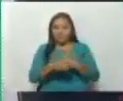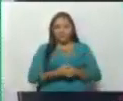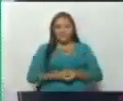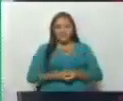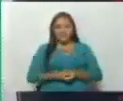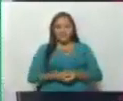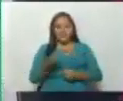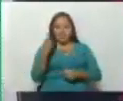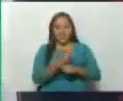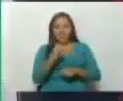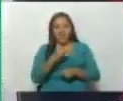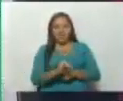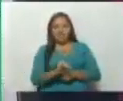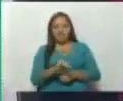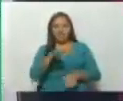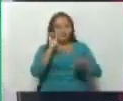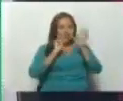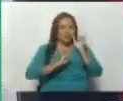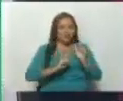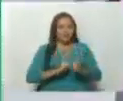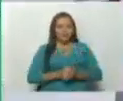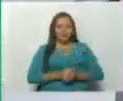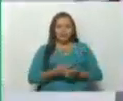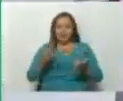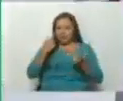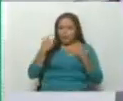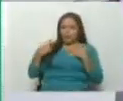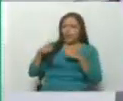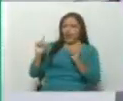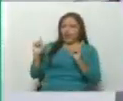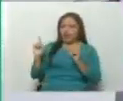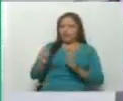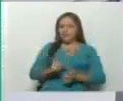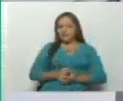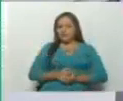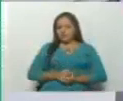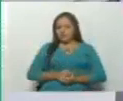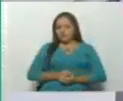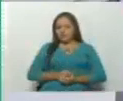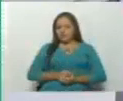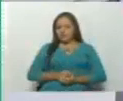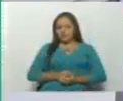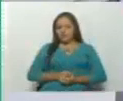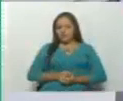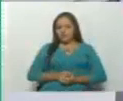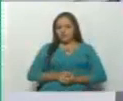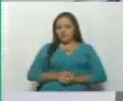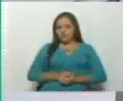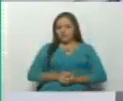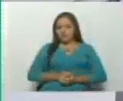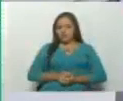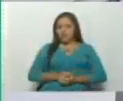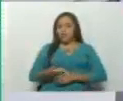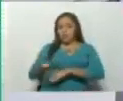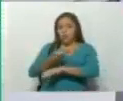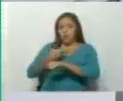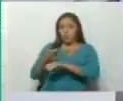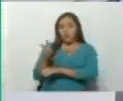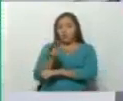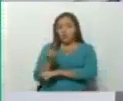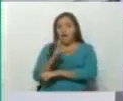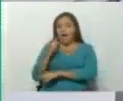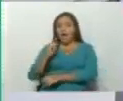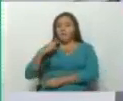que tiene que ser considerado. Ahora, da la impresión que, pese a la situación de que el Estado venezolano tiene